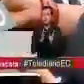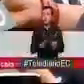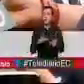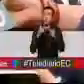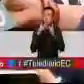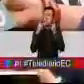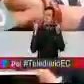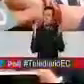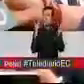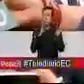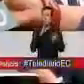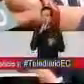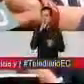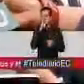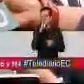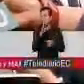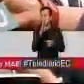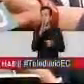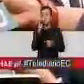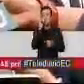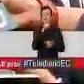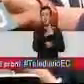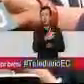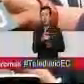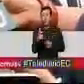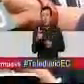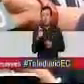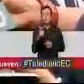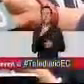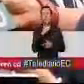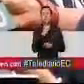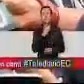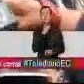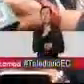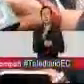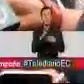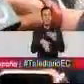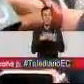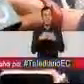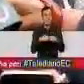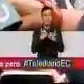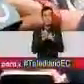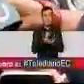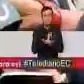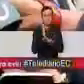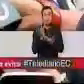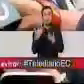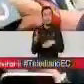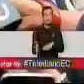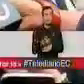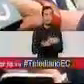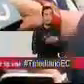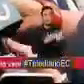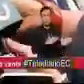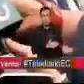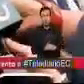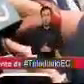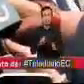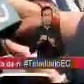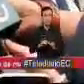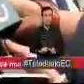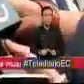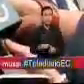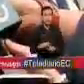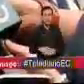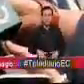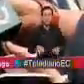funcionarios públicos estamos sujetos, que es a fiscalización. Con mucho gusto iré a la Asamblea, yo lo he hecho en el pasado, lo voy a hacer ahora también